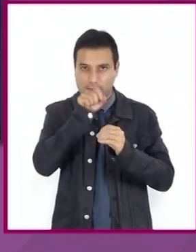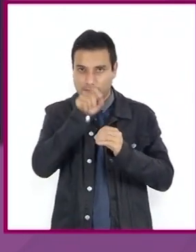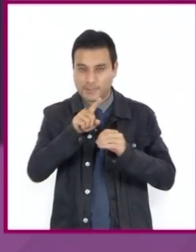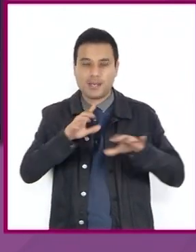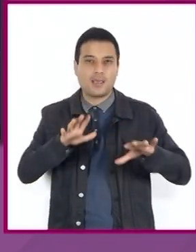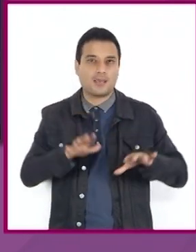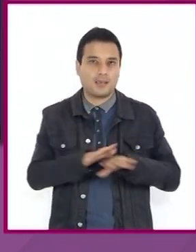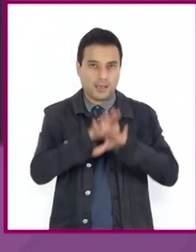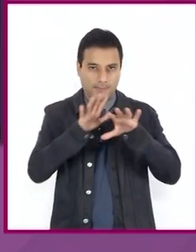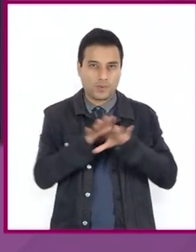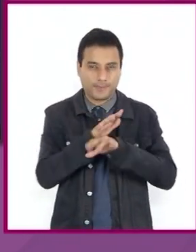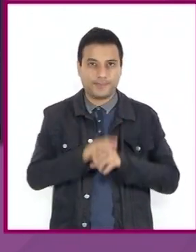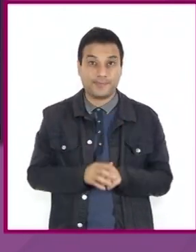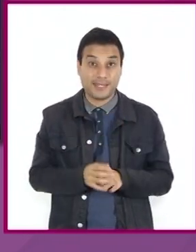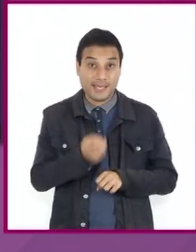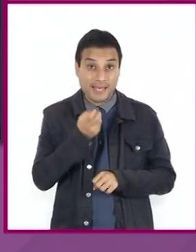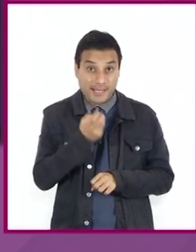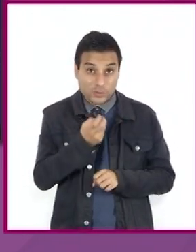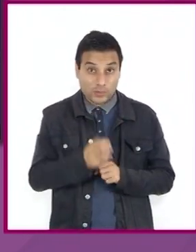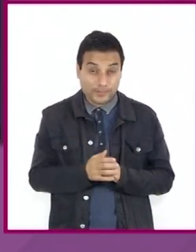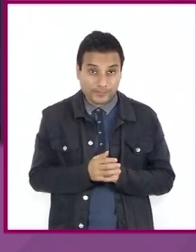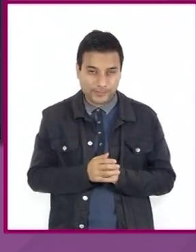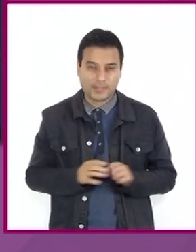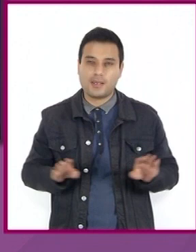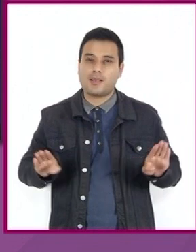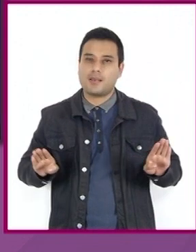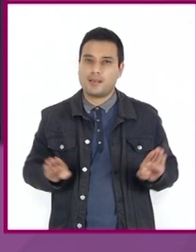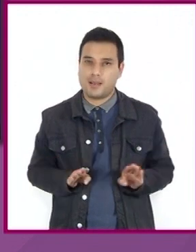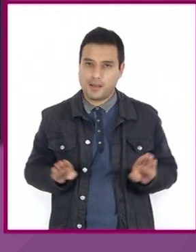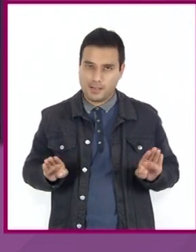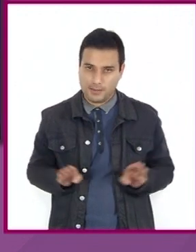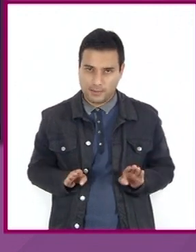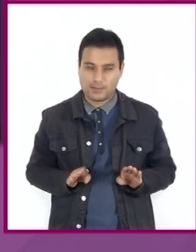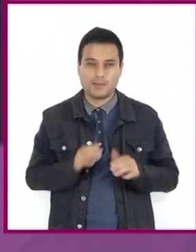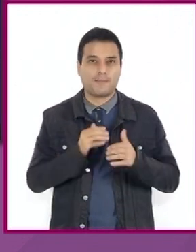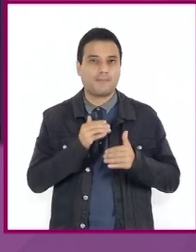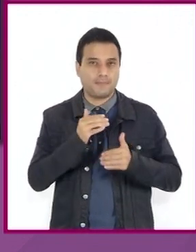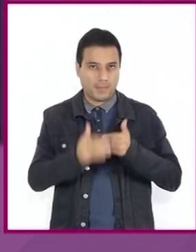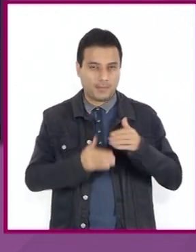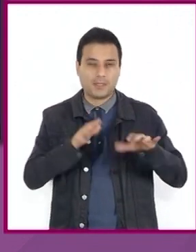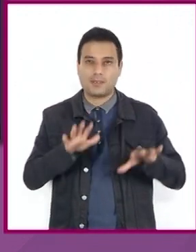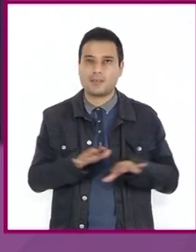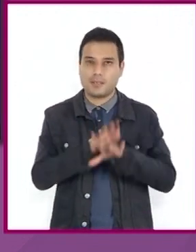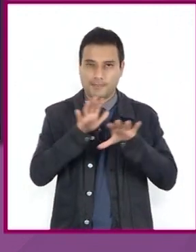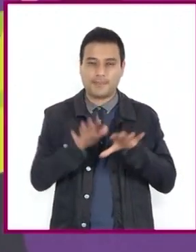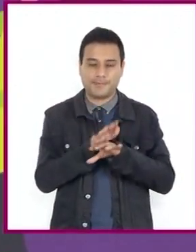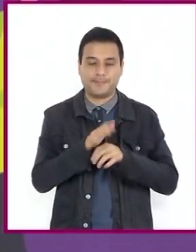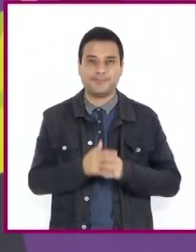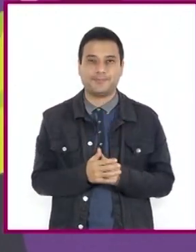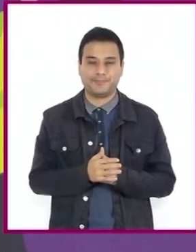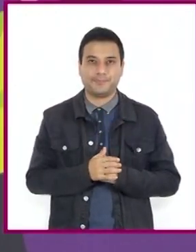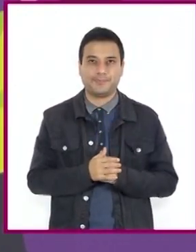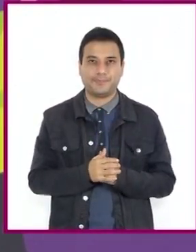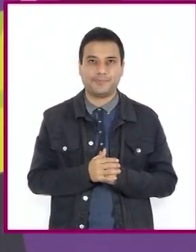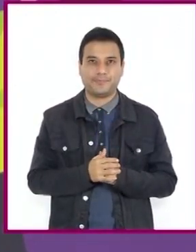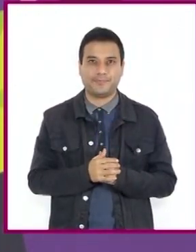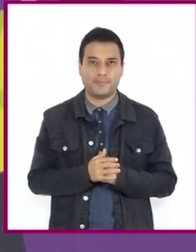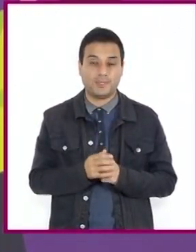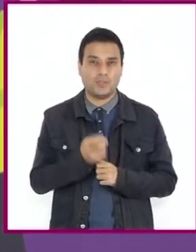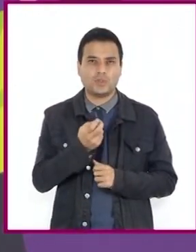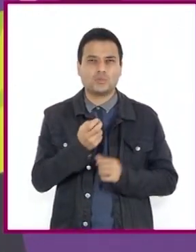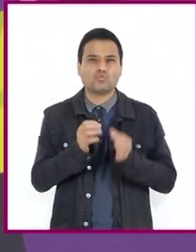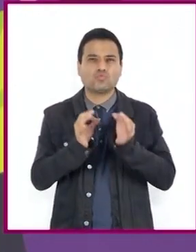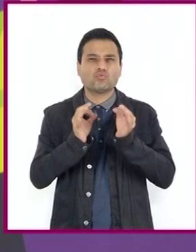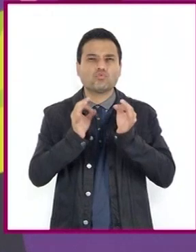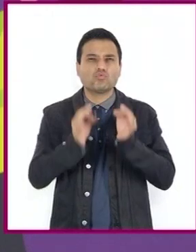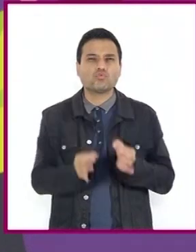materia. Esto cambia las propiedades de la sustancia formada con respecto a la sustancia original. La correcta expresión de